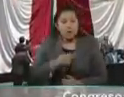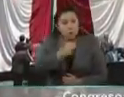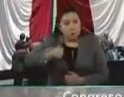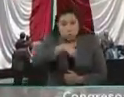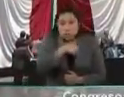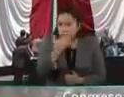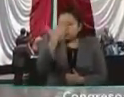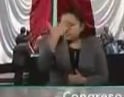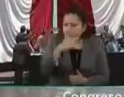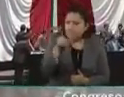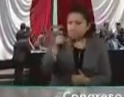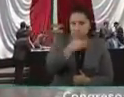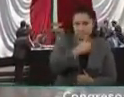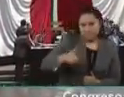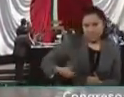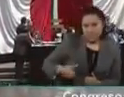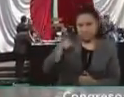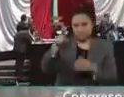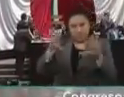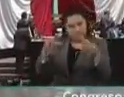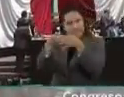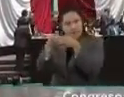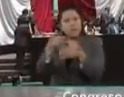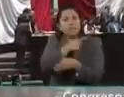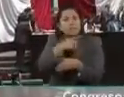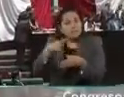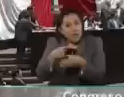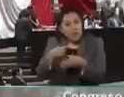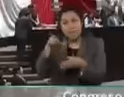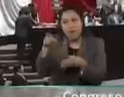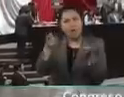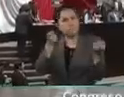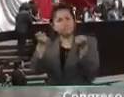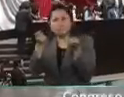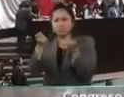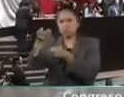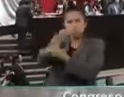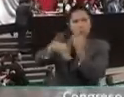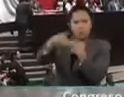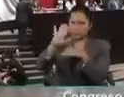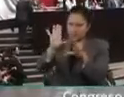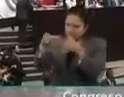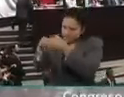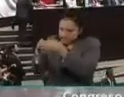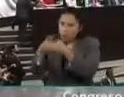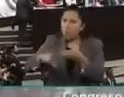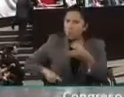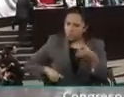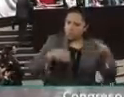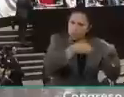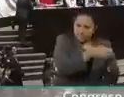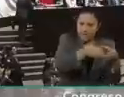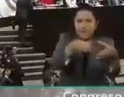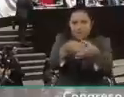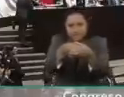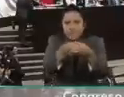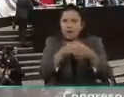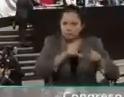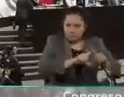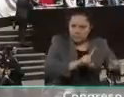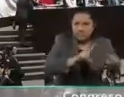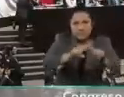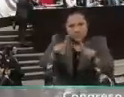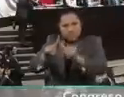presidencial acotado, sujeto a equilibrios y contrapesos y que conduzca a una profunda y exigente